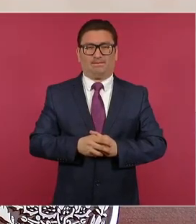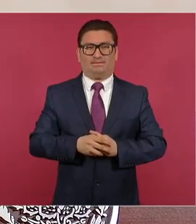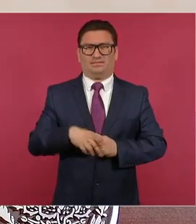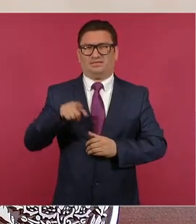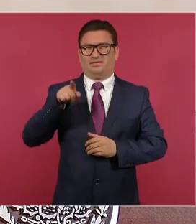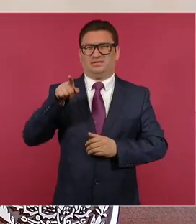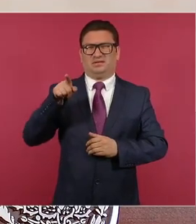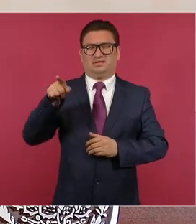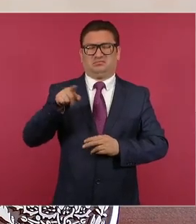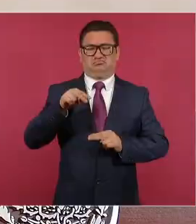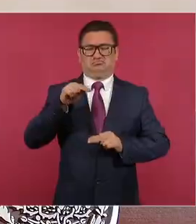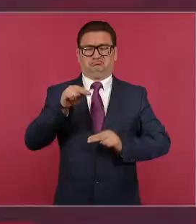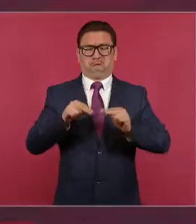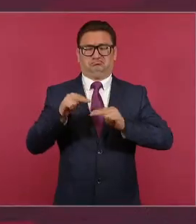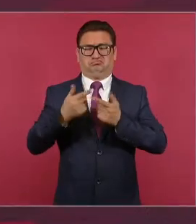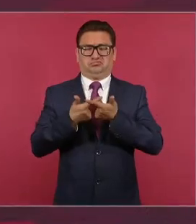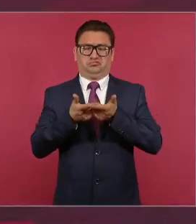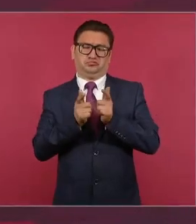clasista,